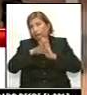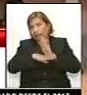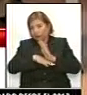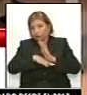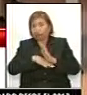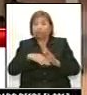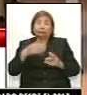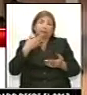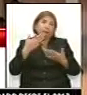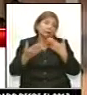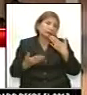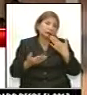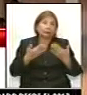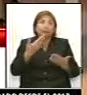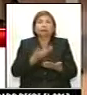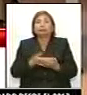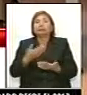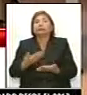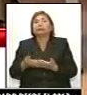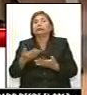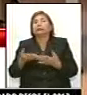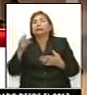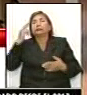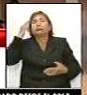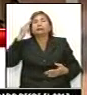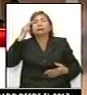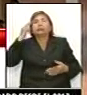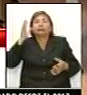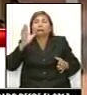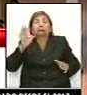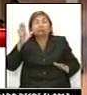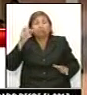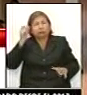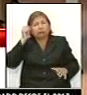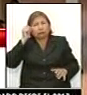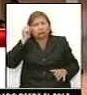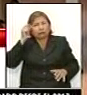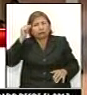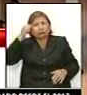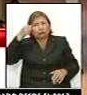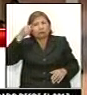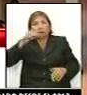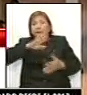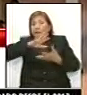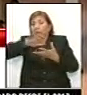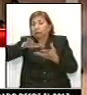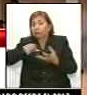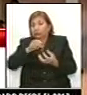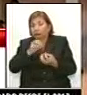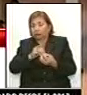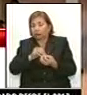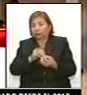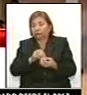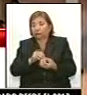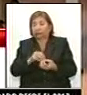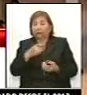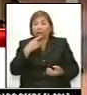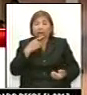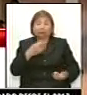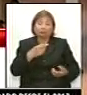estos diálogos, para probar alguna razón, yo no recuerdo bien todo el contexto,